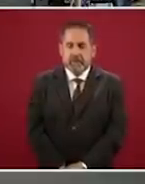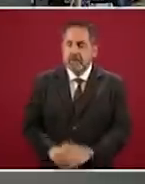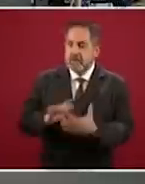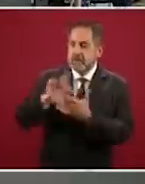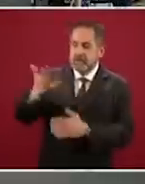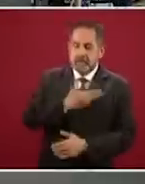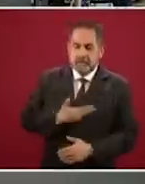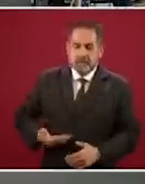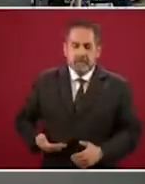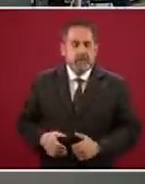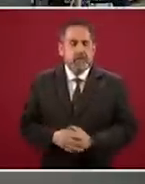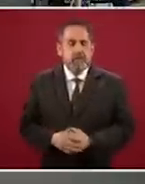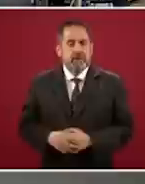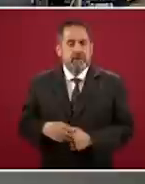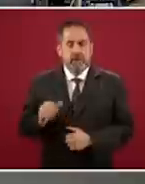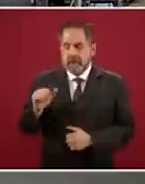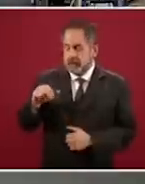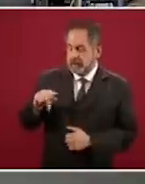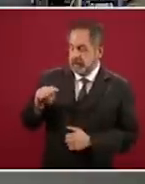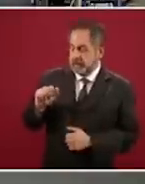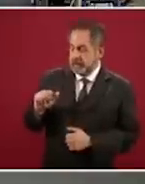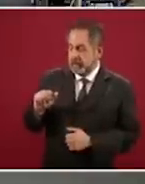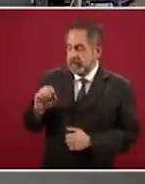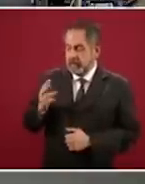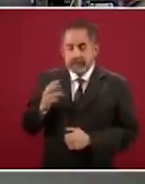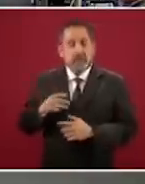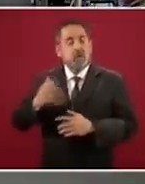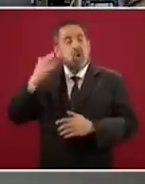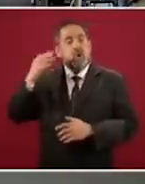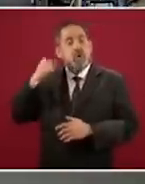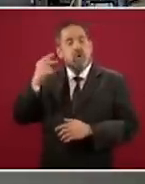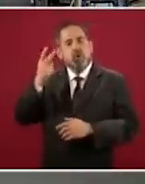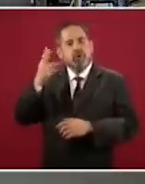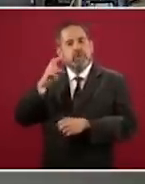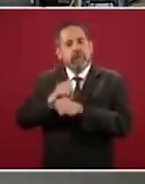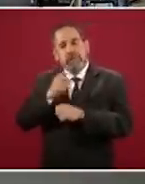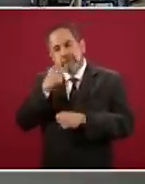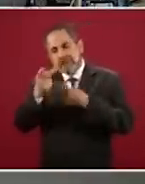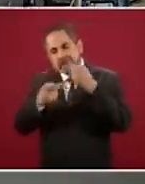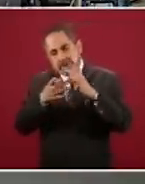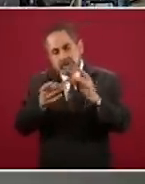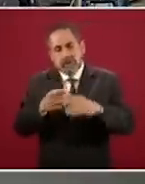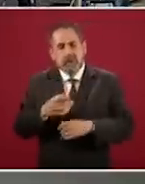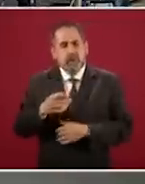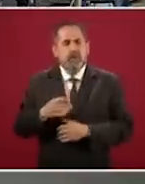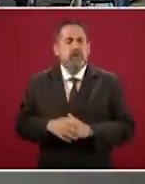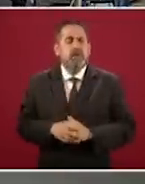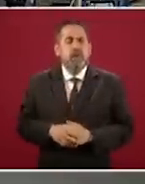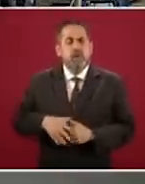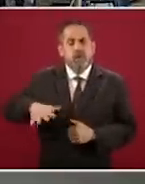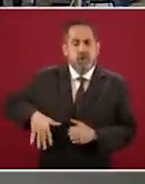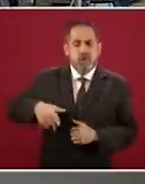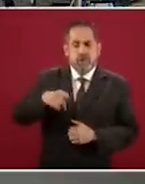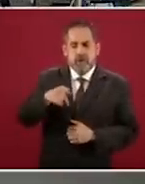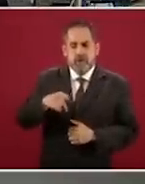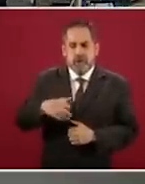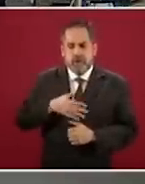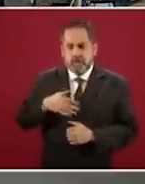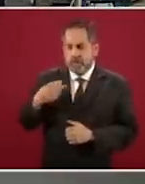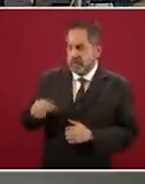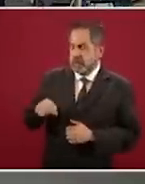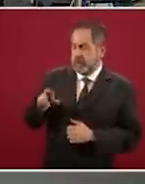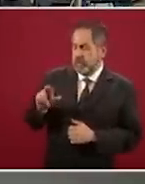Gracias, presidente. Ya tenía 3 semanas, un mes queriendo hablar. Bueno, uno a propósito de lo que usted mencionó, Reinaide